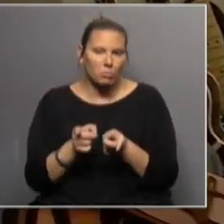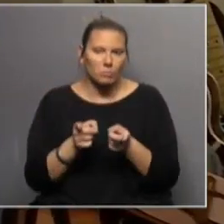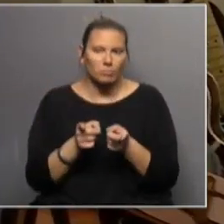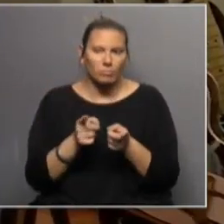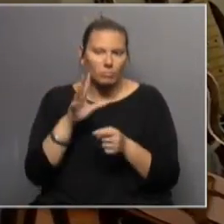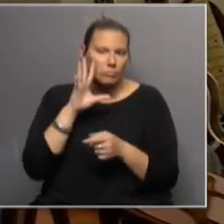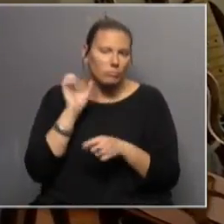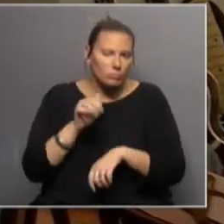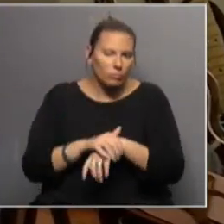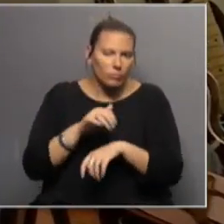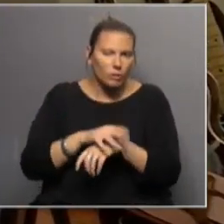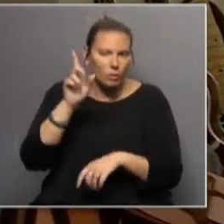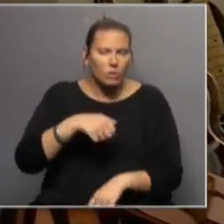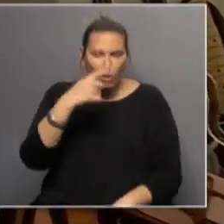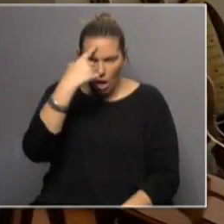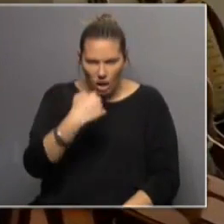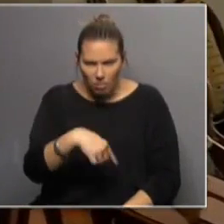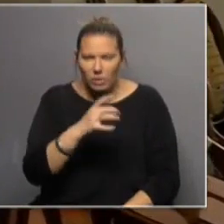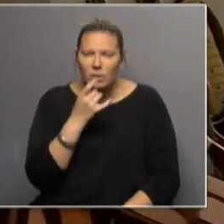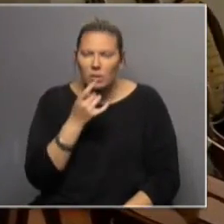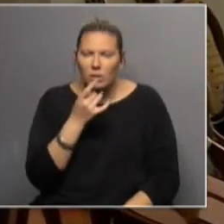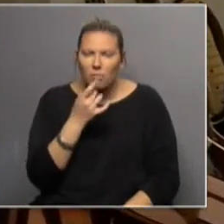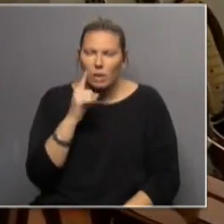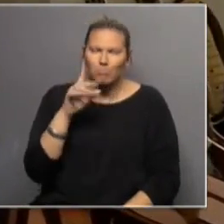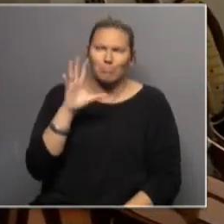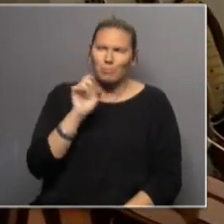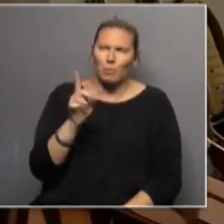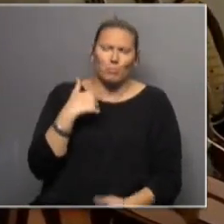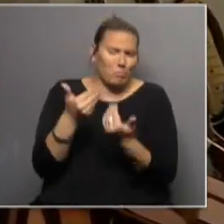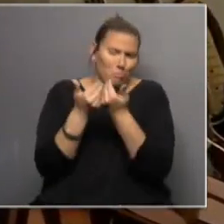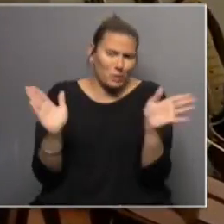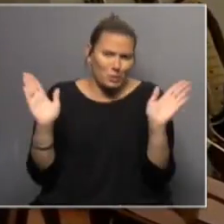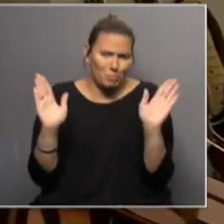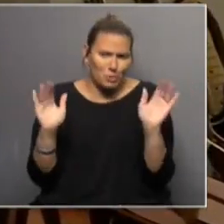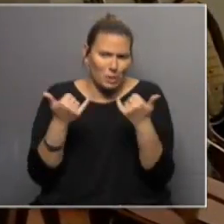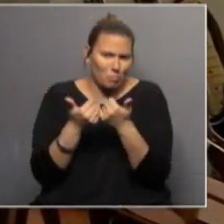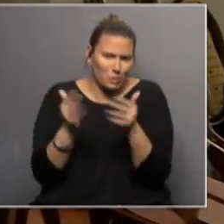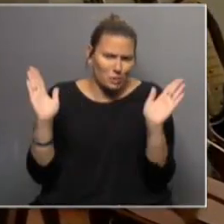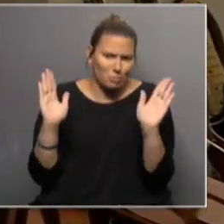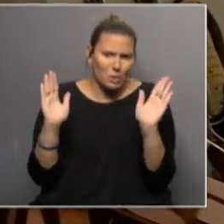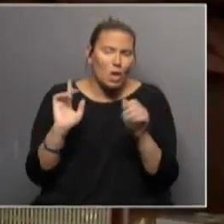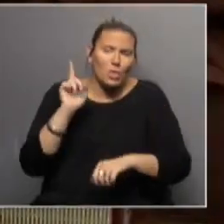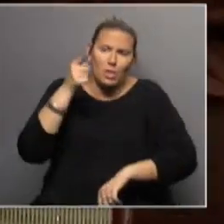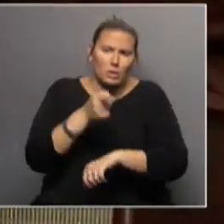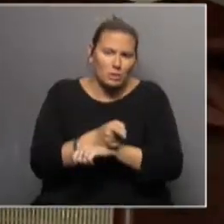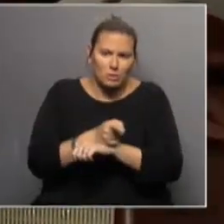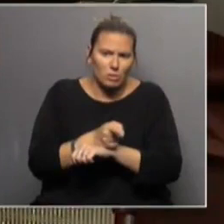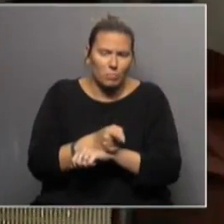del momento exacto que apareció el nombre Elefante Blanco? No me acuerdo, pero fue al principio. Ya fue desde el principio, porque habíamos tomado la